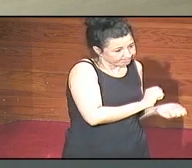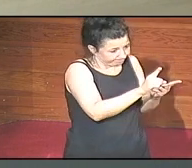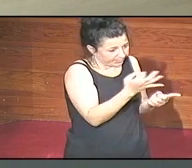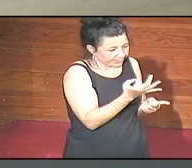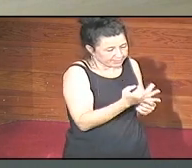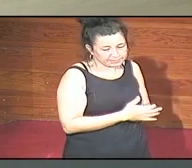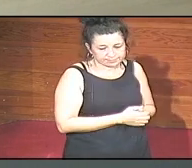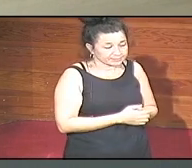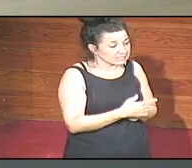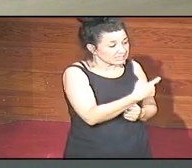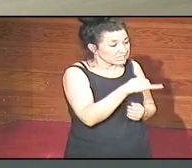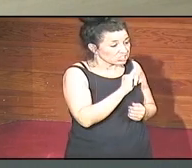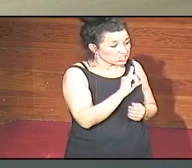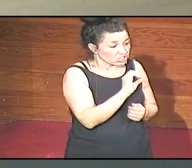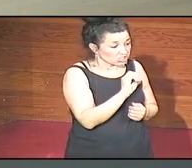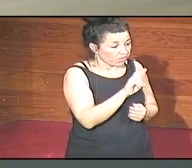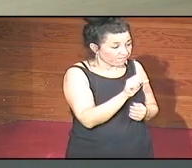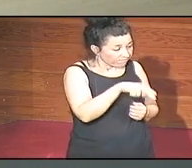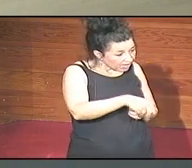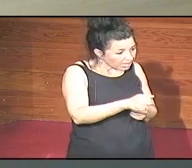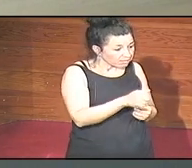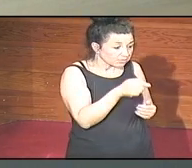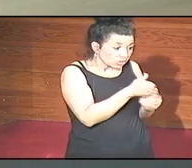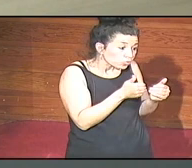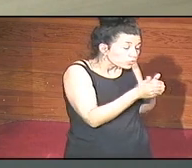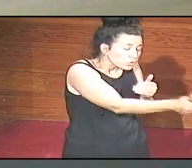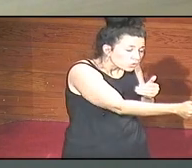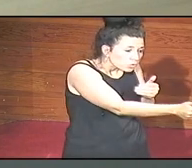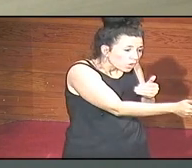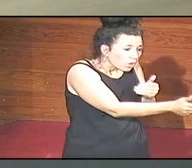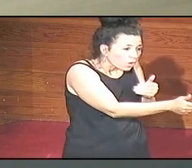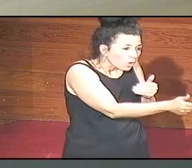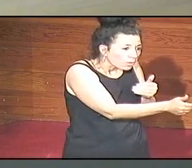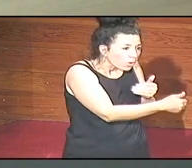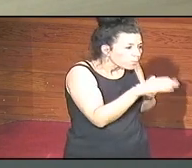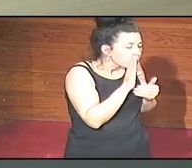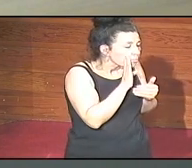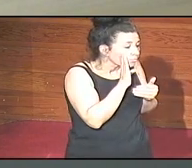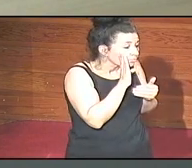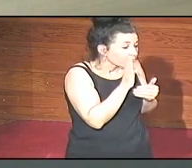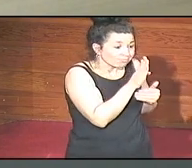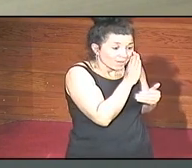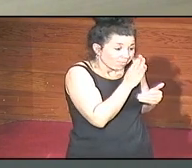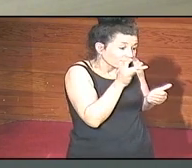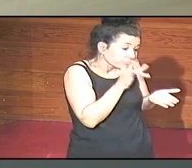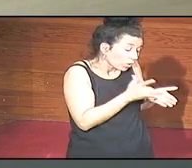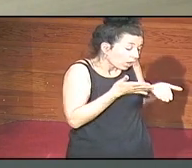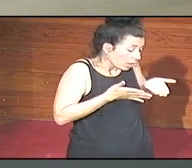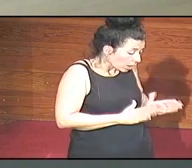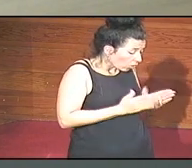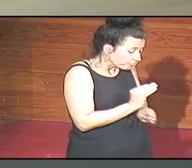giovanna que estaba destinada como decía a ser ama de casa la llegada de la actriz ya le había supuesto que sus sueños habían cambiado